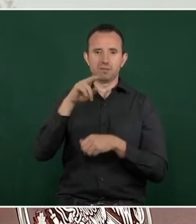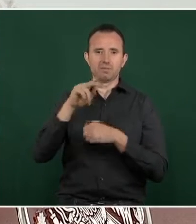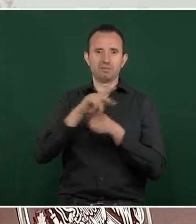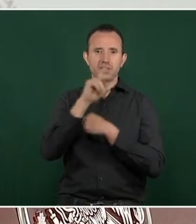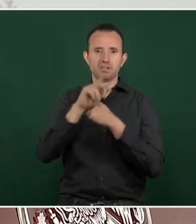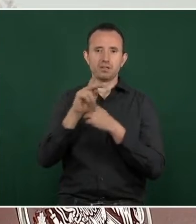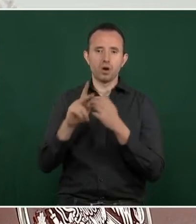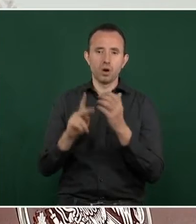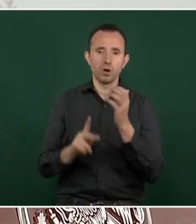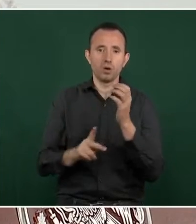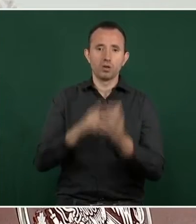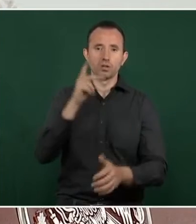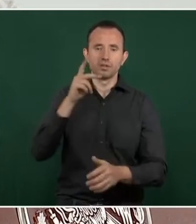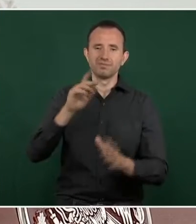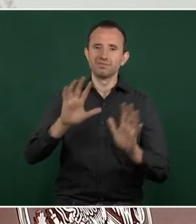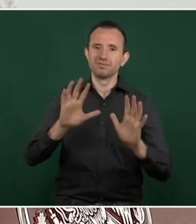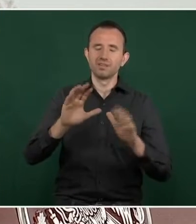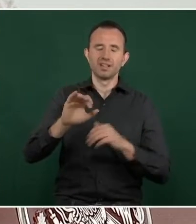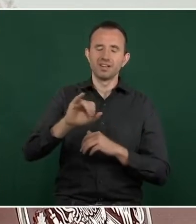Entonces,